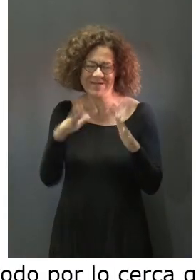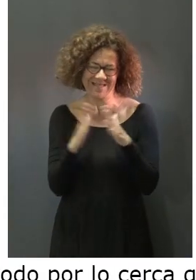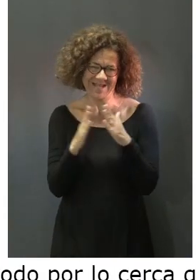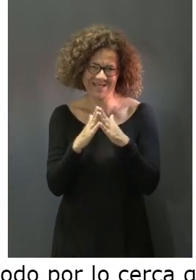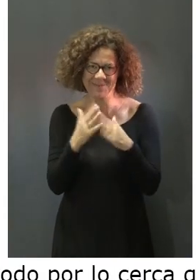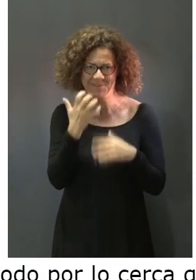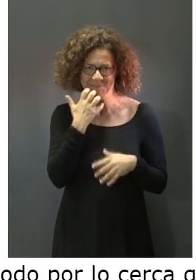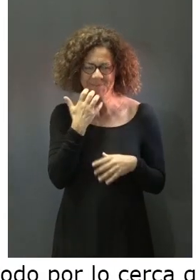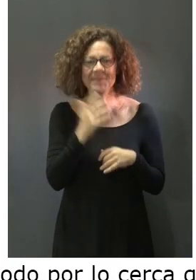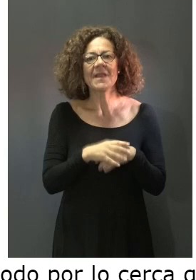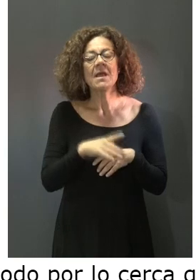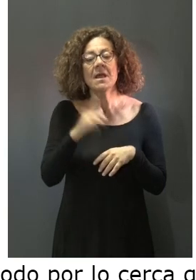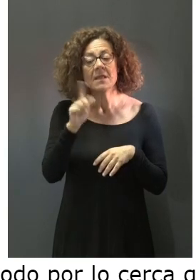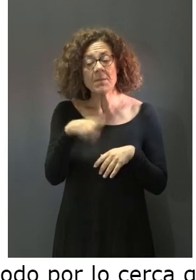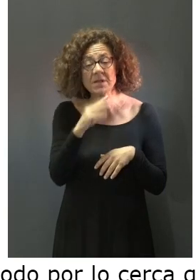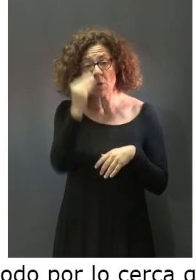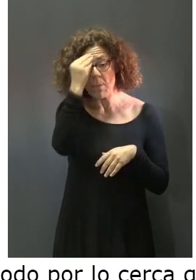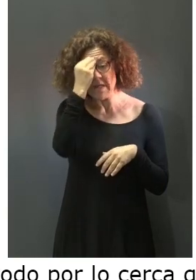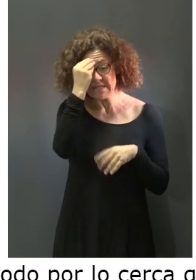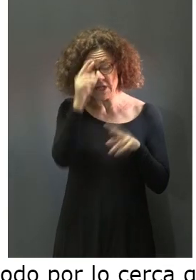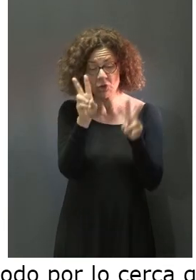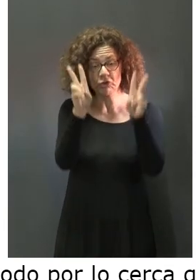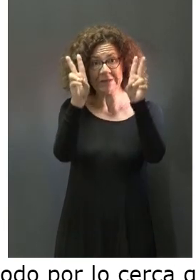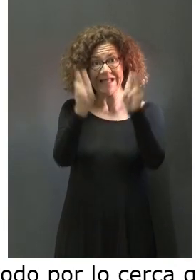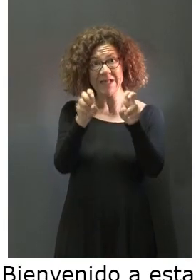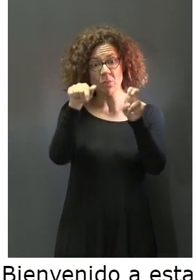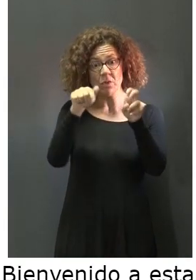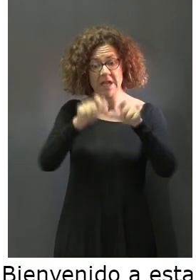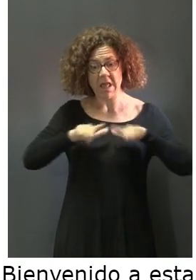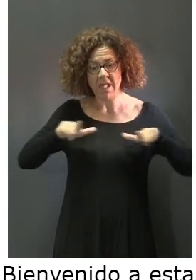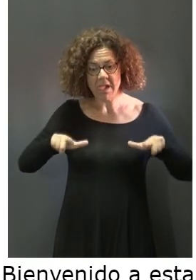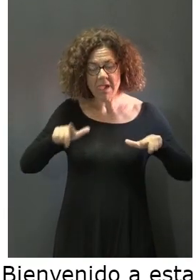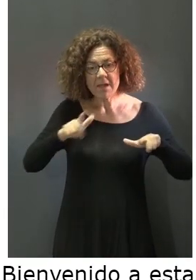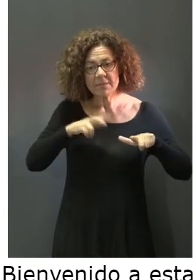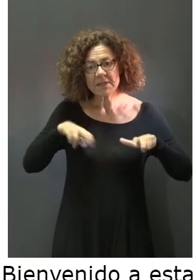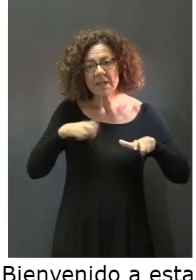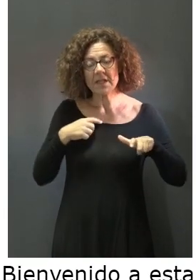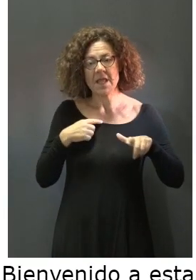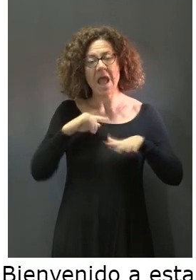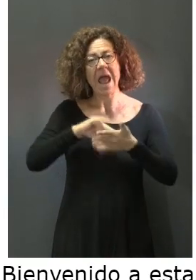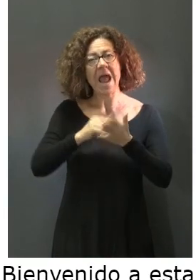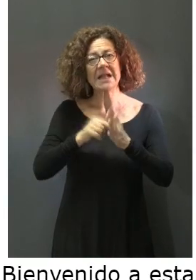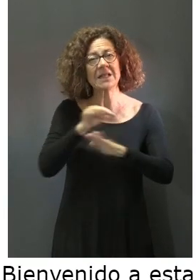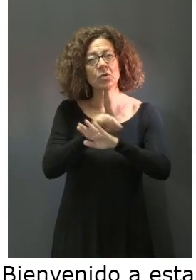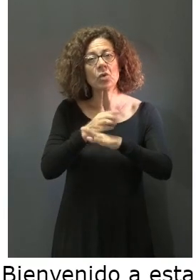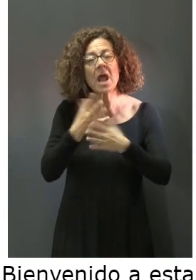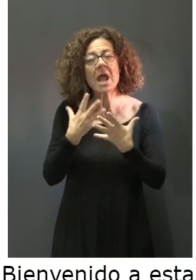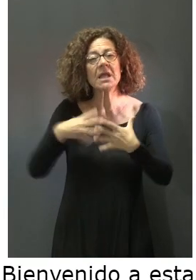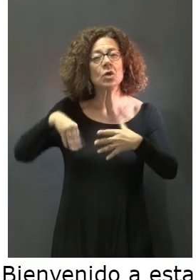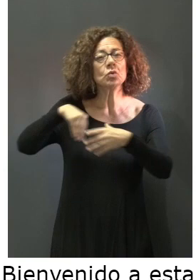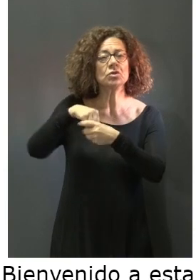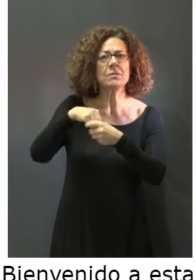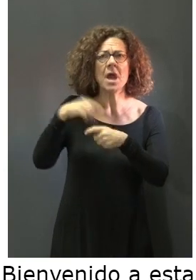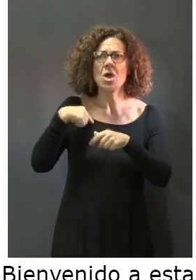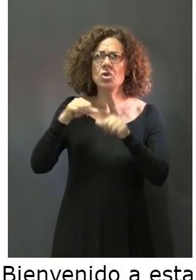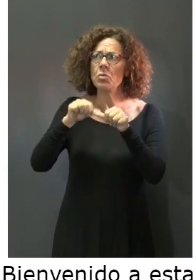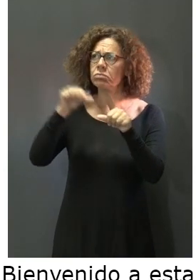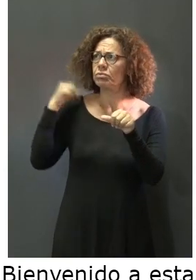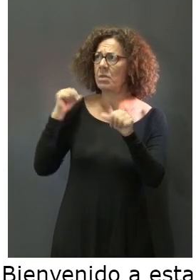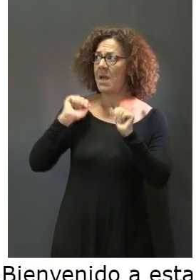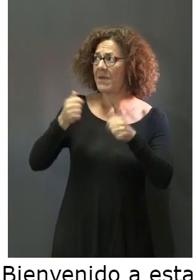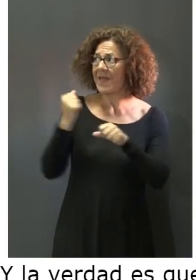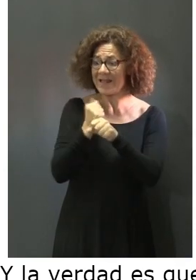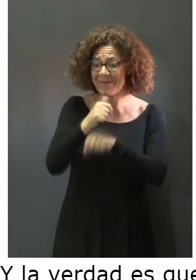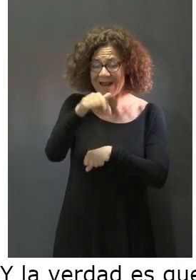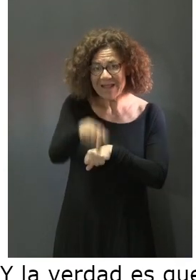Y la verdad es que reflexionando sobre el título de la mesa, ¿no? Esto de arquitectura inclusiva, pues bueno, a lo largo del tiempo yo empecé aquí, cuando empecé a